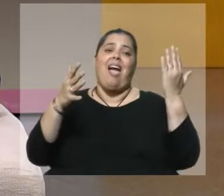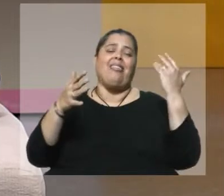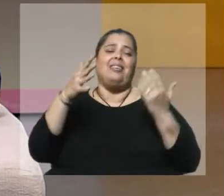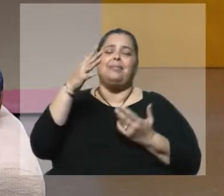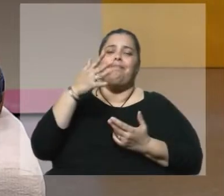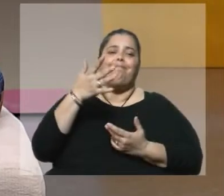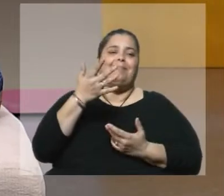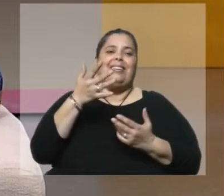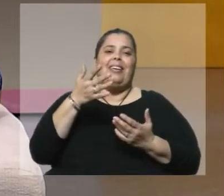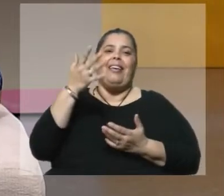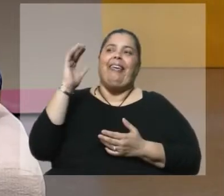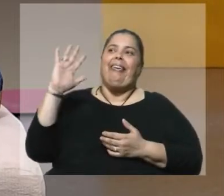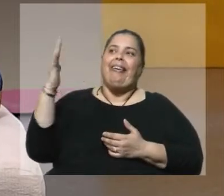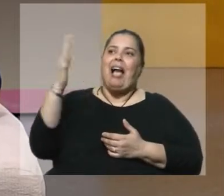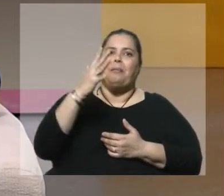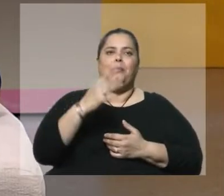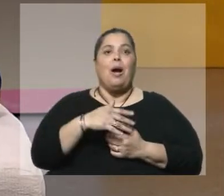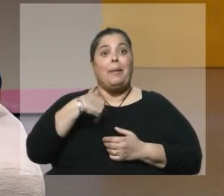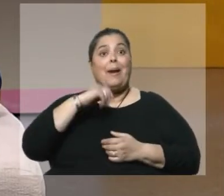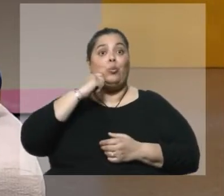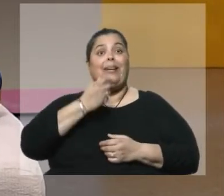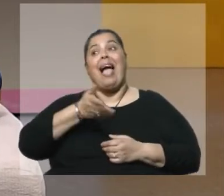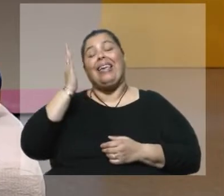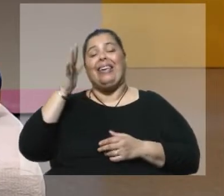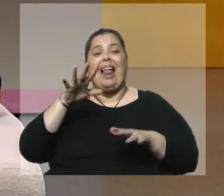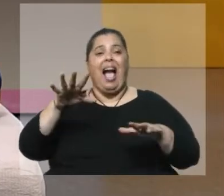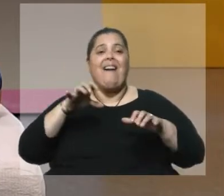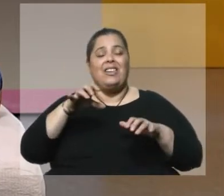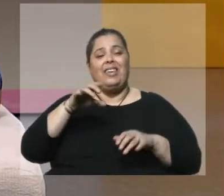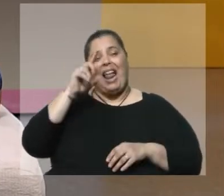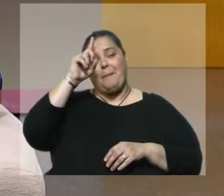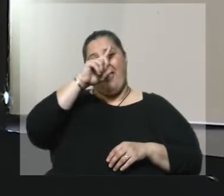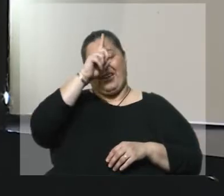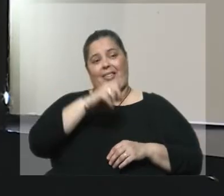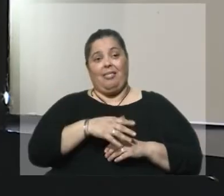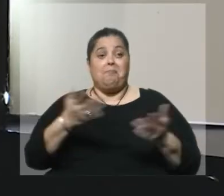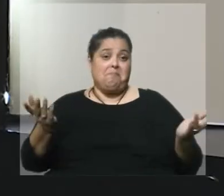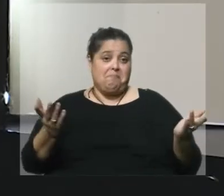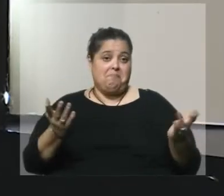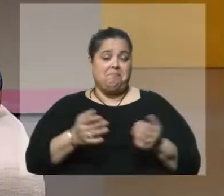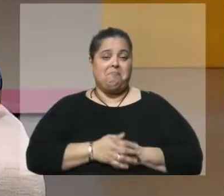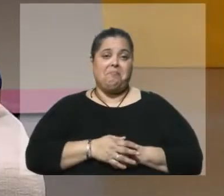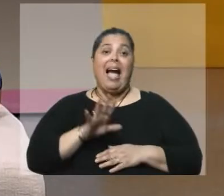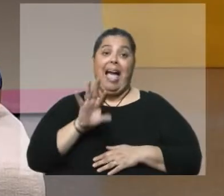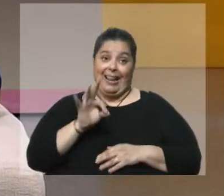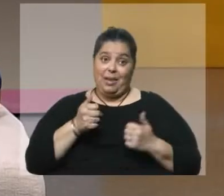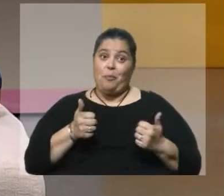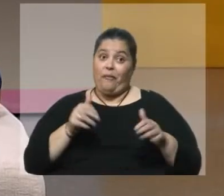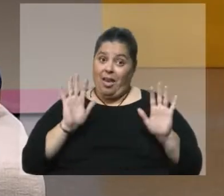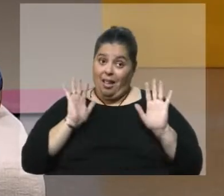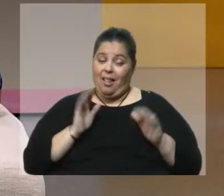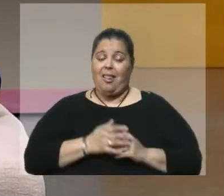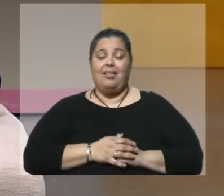urbano. En algún momento me gustaría ir a vivirme en Madrid, me encantaría irme para allá. Bueno, no elegí mal, ¿no? No. ¿Eh?